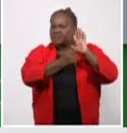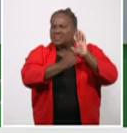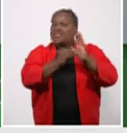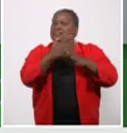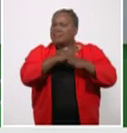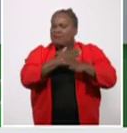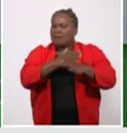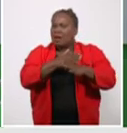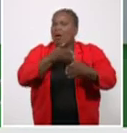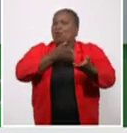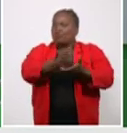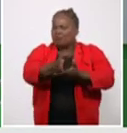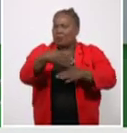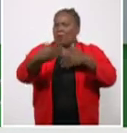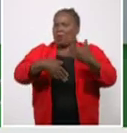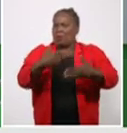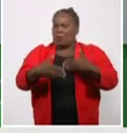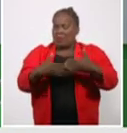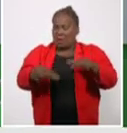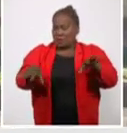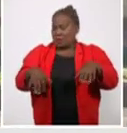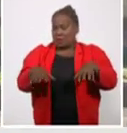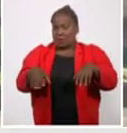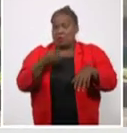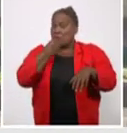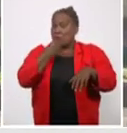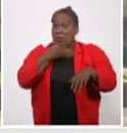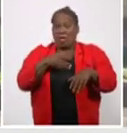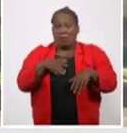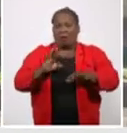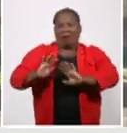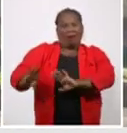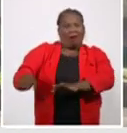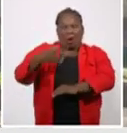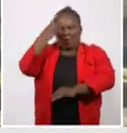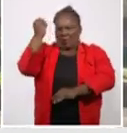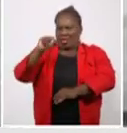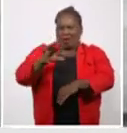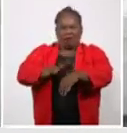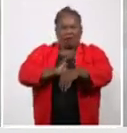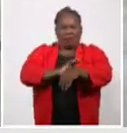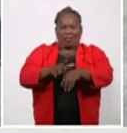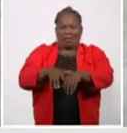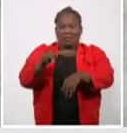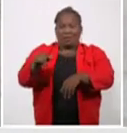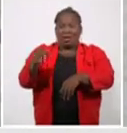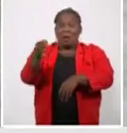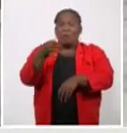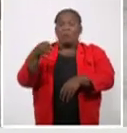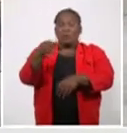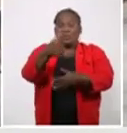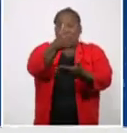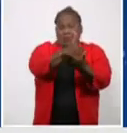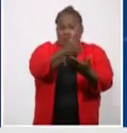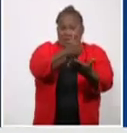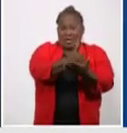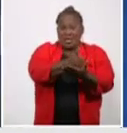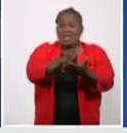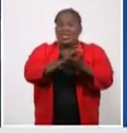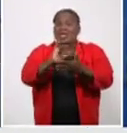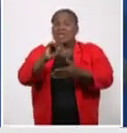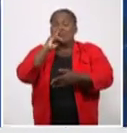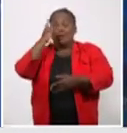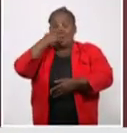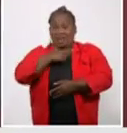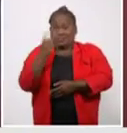en circunstancias que no dan cabida a descuidos. El municipio cabecera y Minas de Matahambre mantienen la tendencia de las semanas precedentes